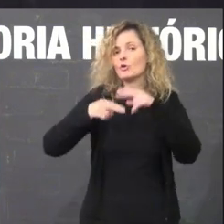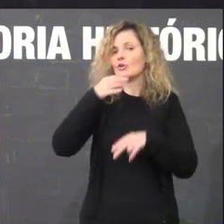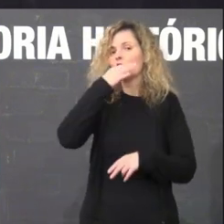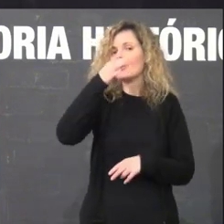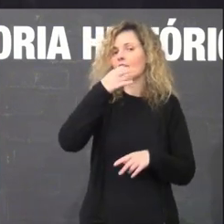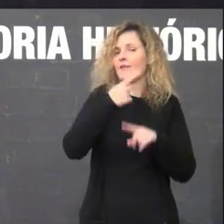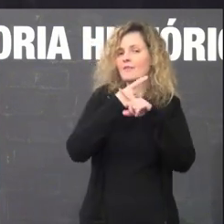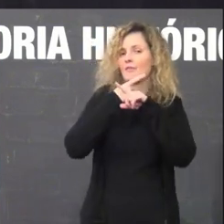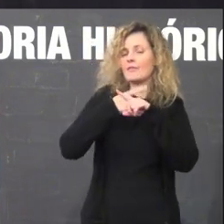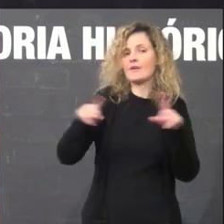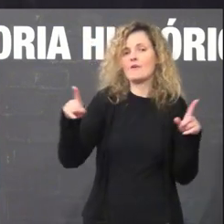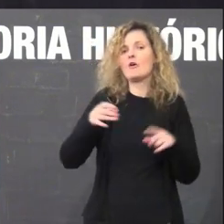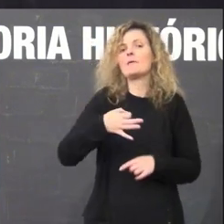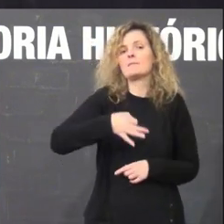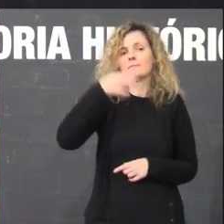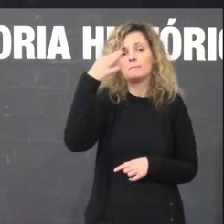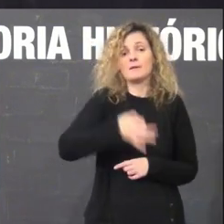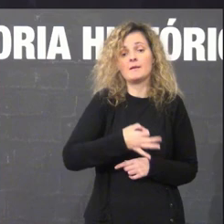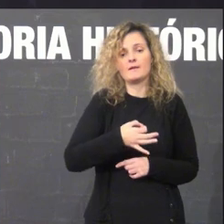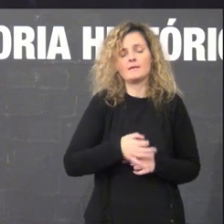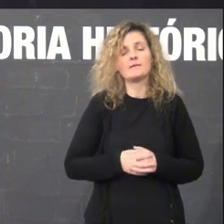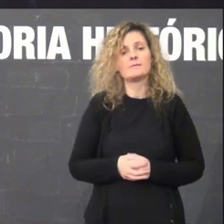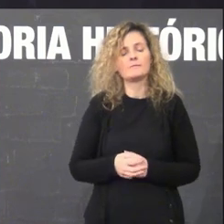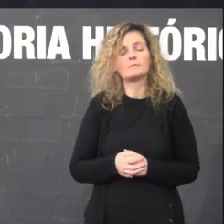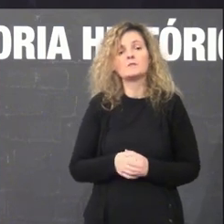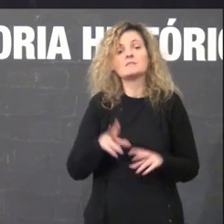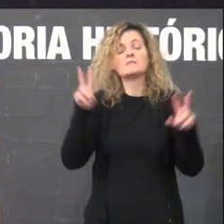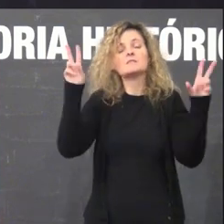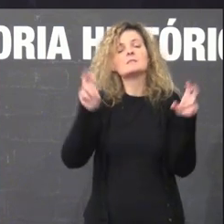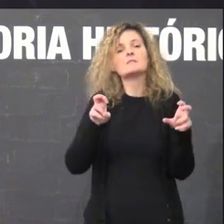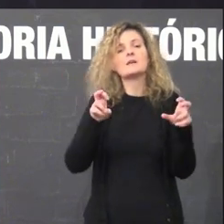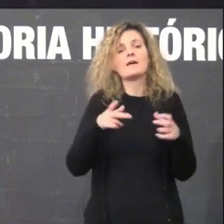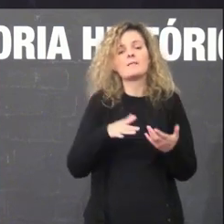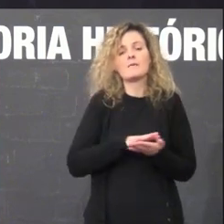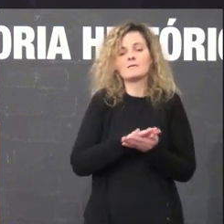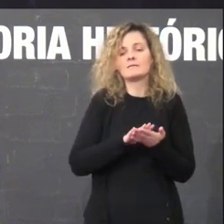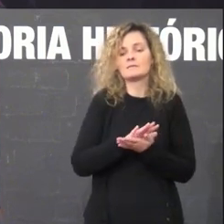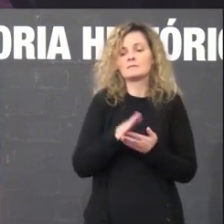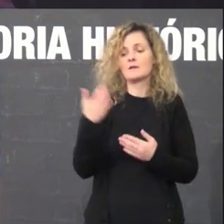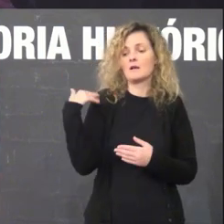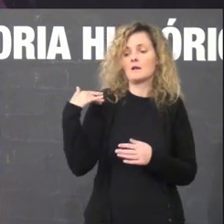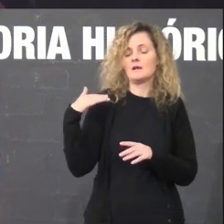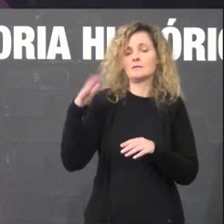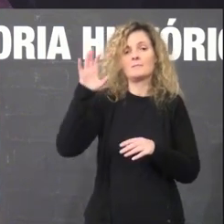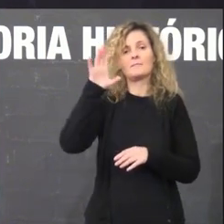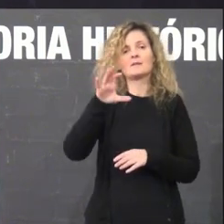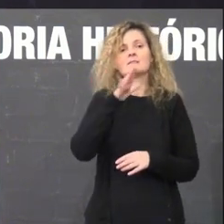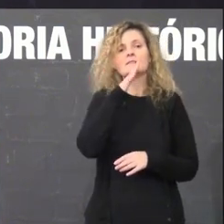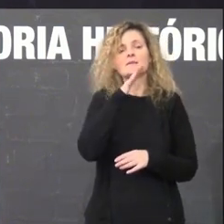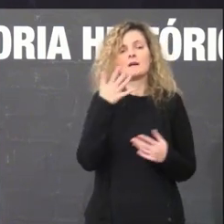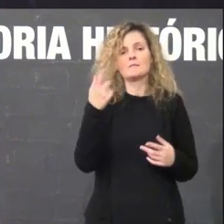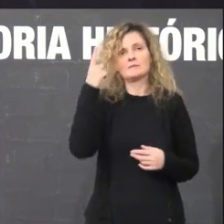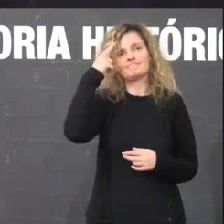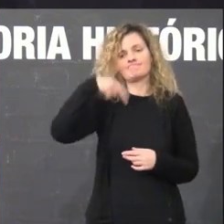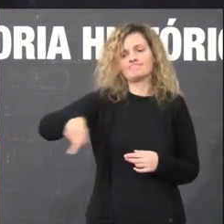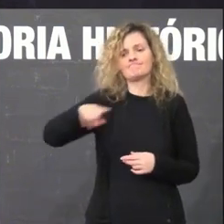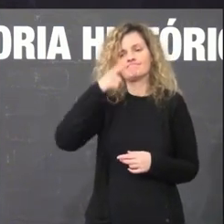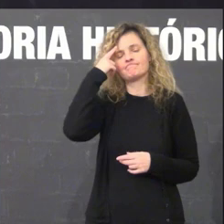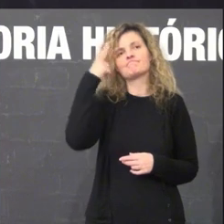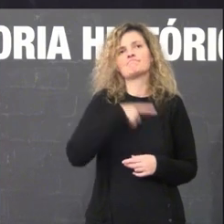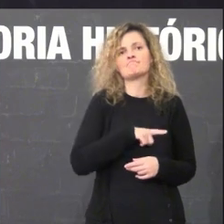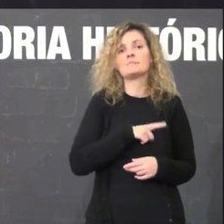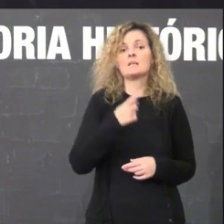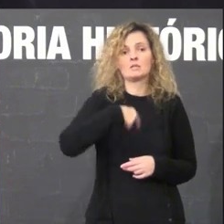diferente un relato verdadero sobre sobre lo que ha sucedido en este país y ellos son conscientes yo creo y nosotros